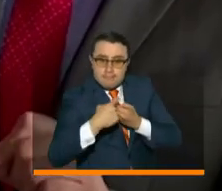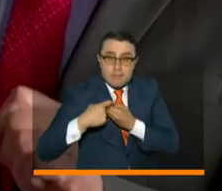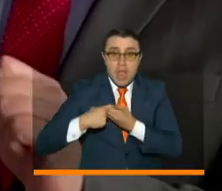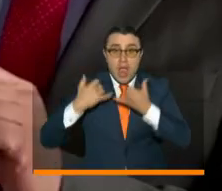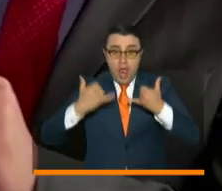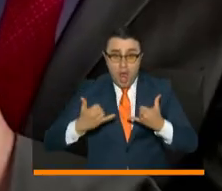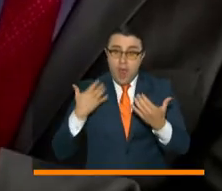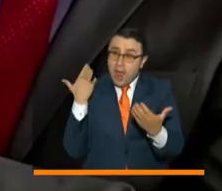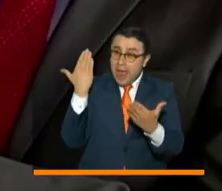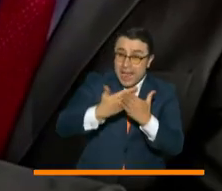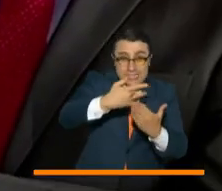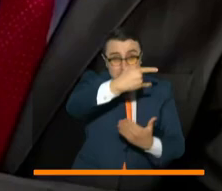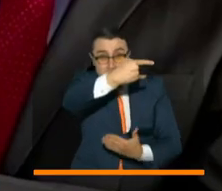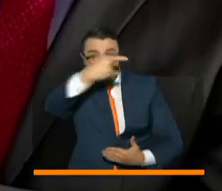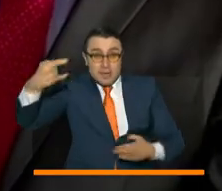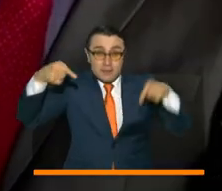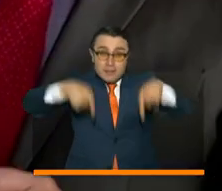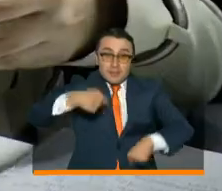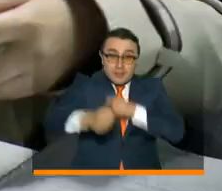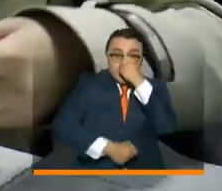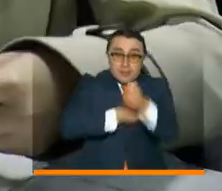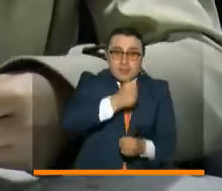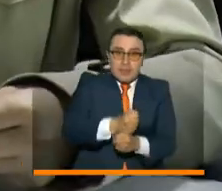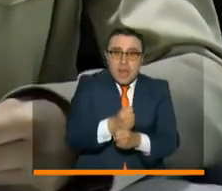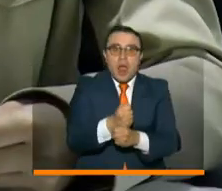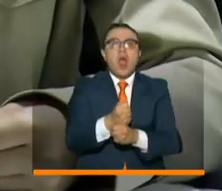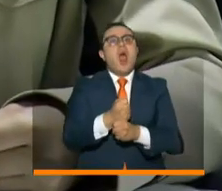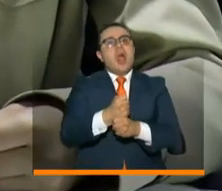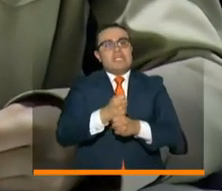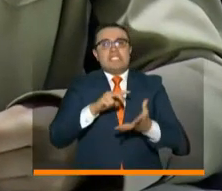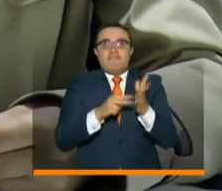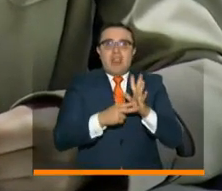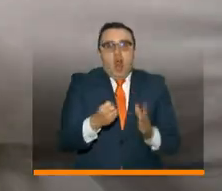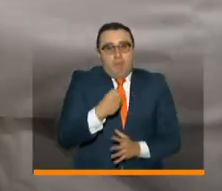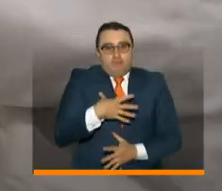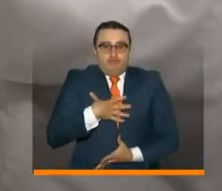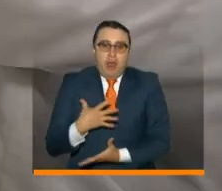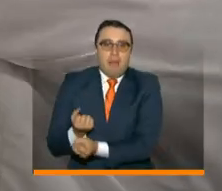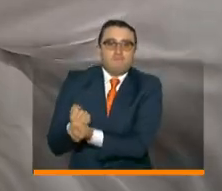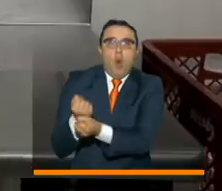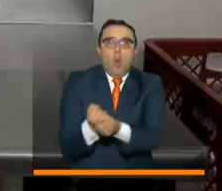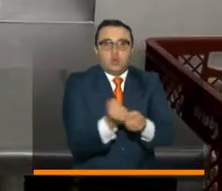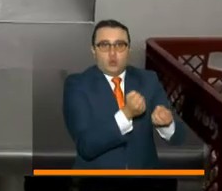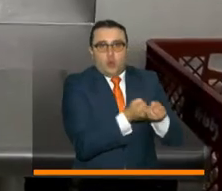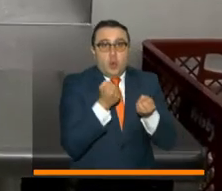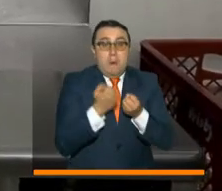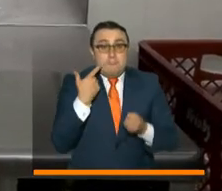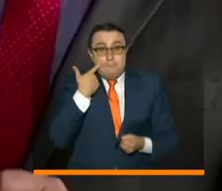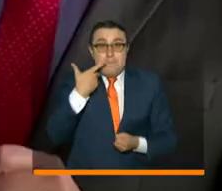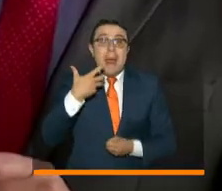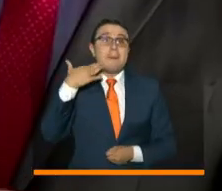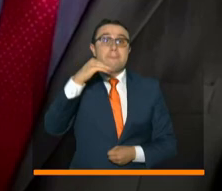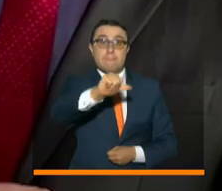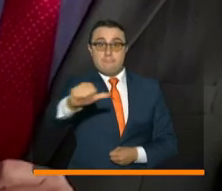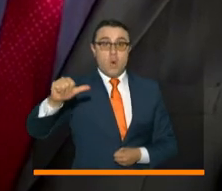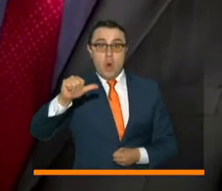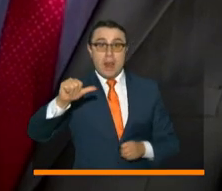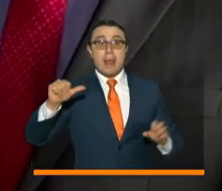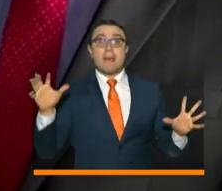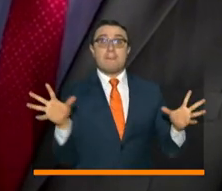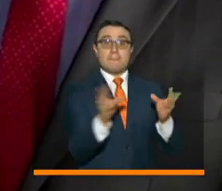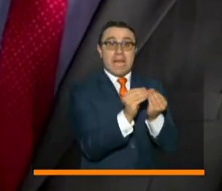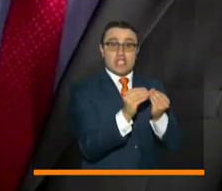aquí hasta el mes de marzo de este año son oportunidades de apoyo en especial para las mujeres y los sectores